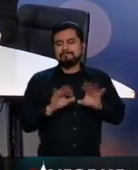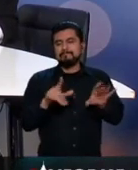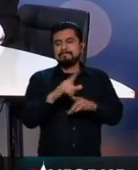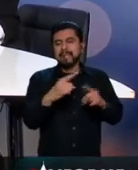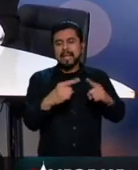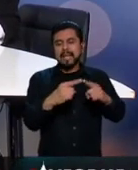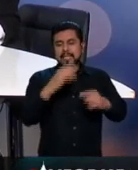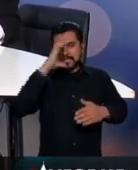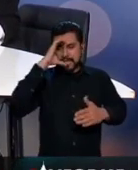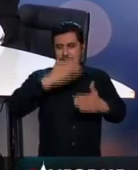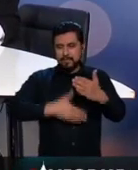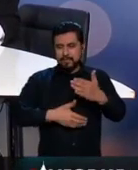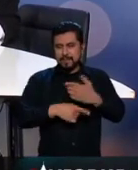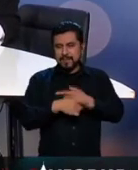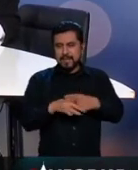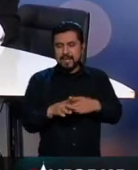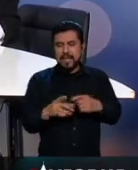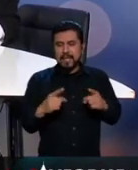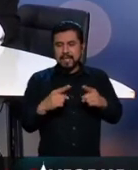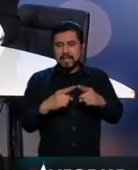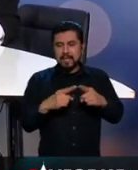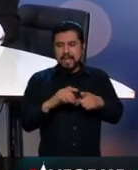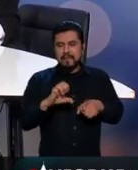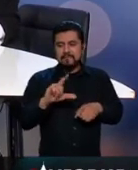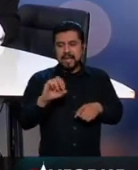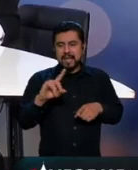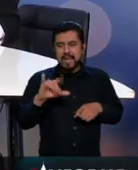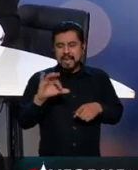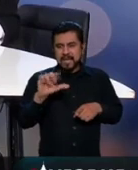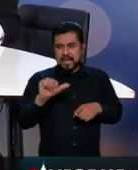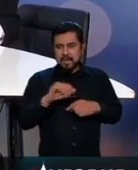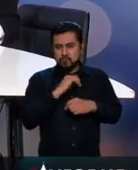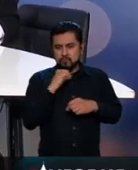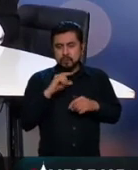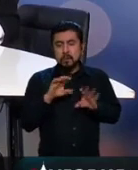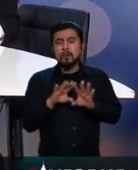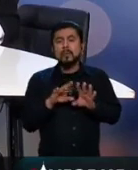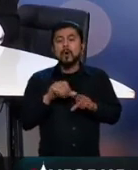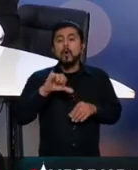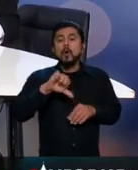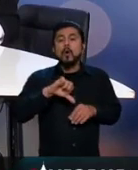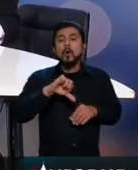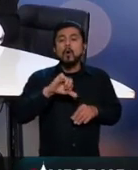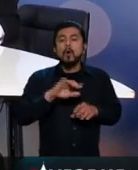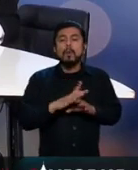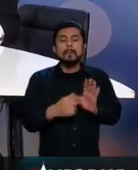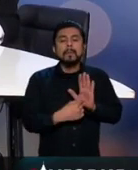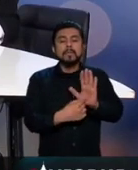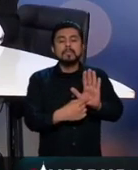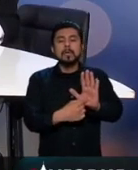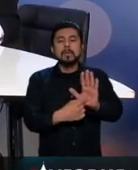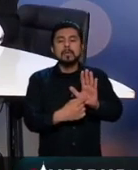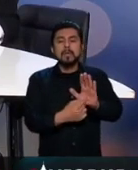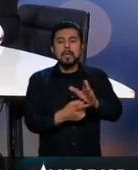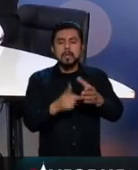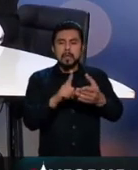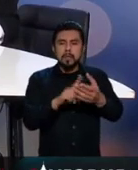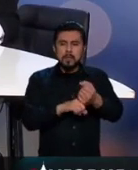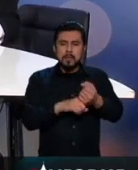Iglesia Católica y las iglesias evangélicas hoy por hoy pues presentan un mosaico muy amplio